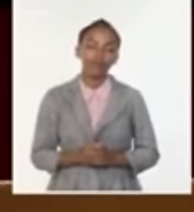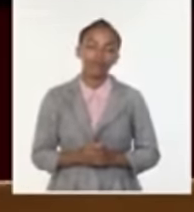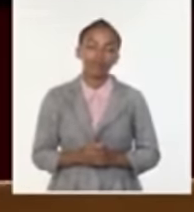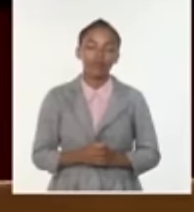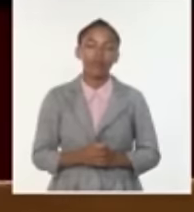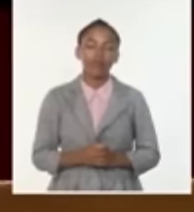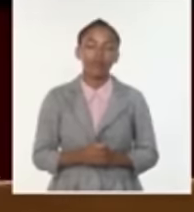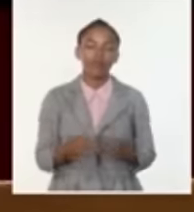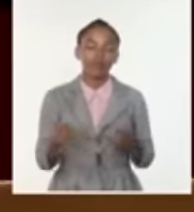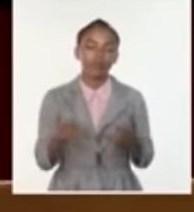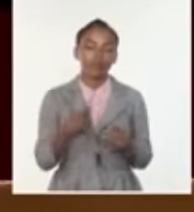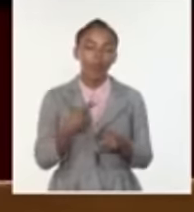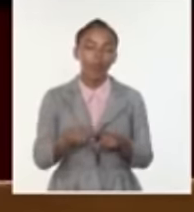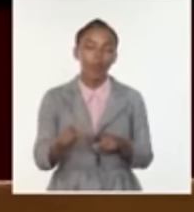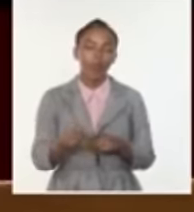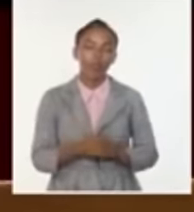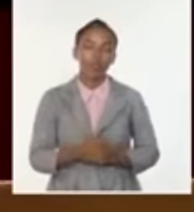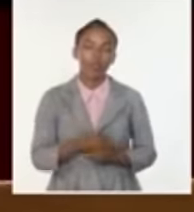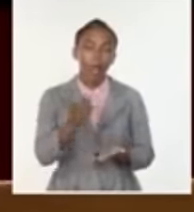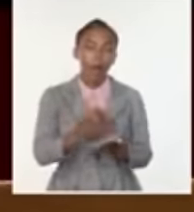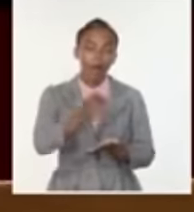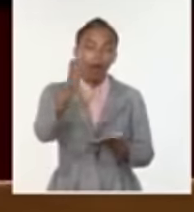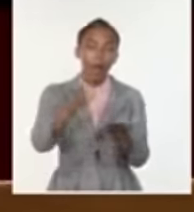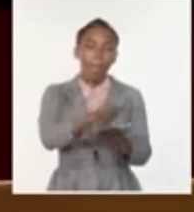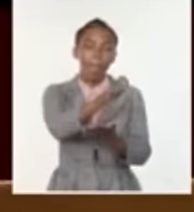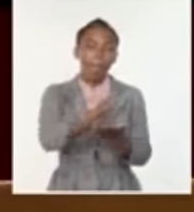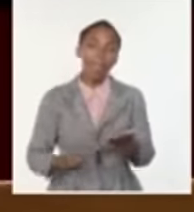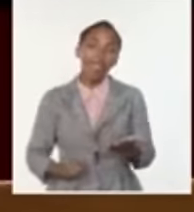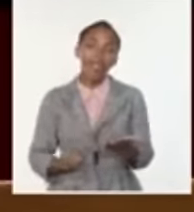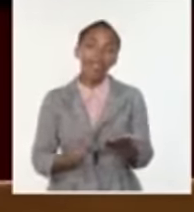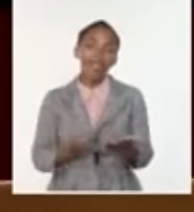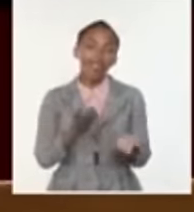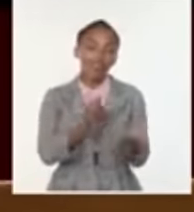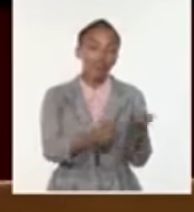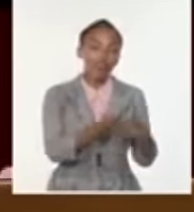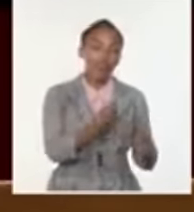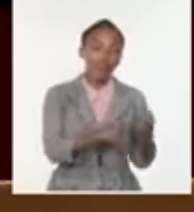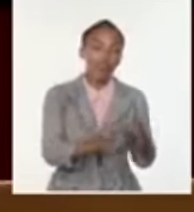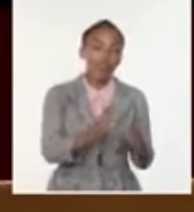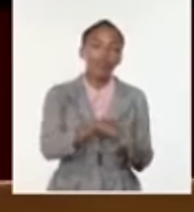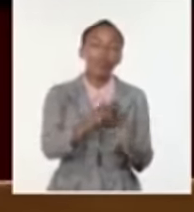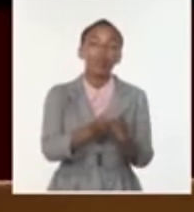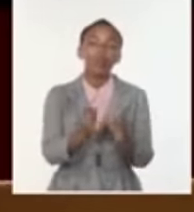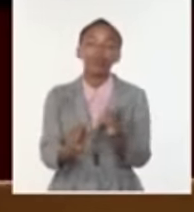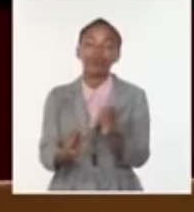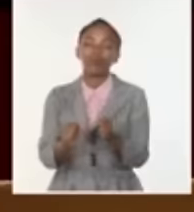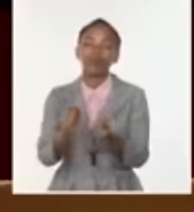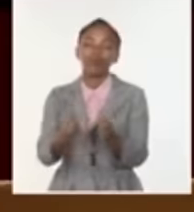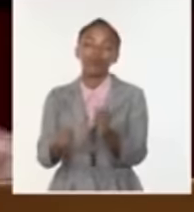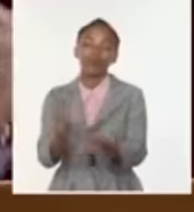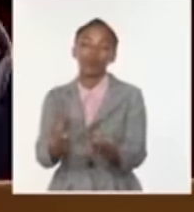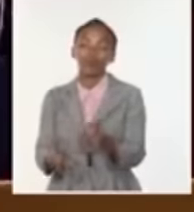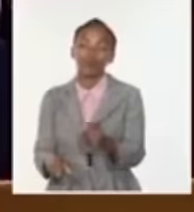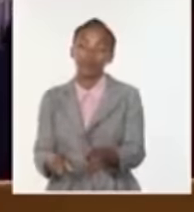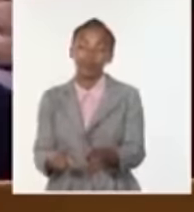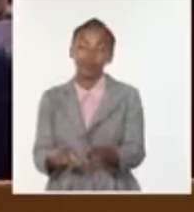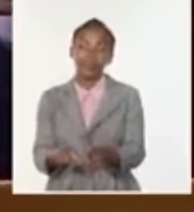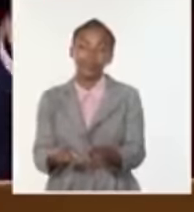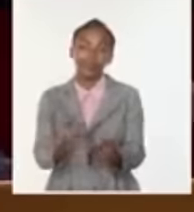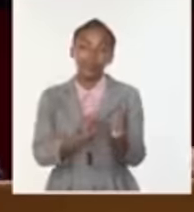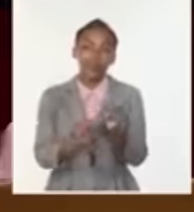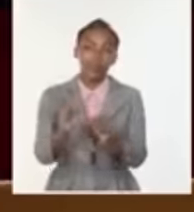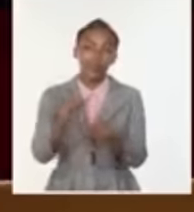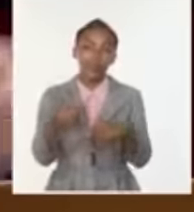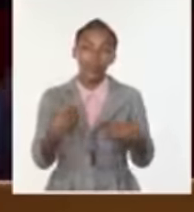Se aprobarán esquemas cerrados de financiamiento para las exportaciones que hemos tenido que afectar, sobre todo empezando por